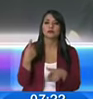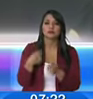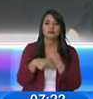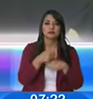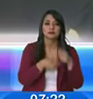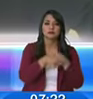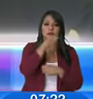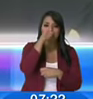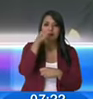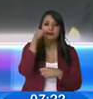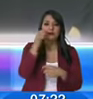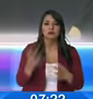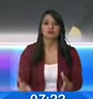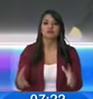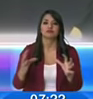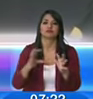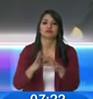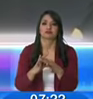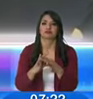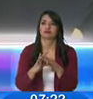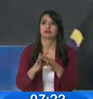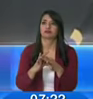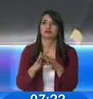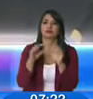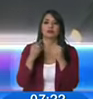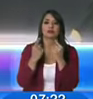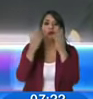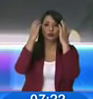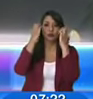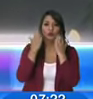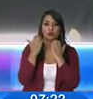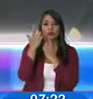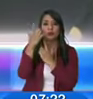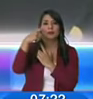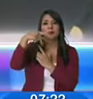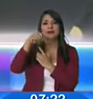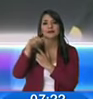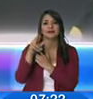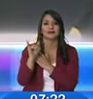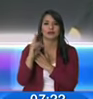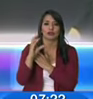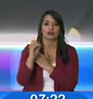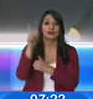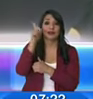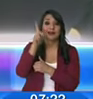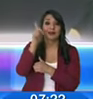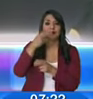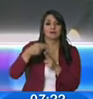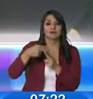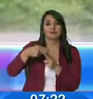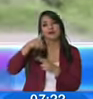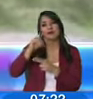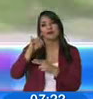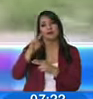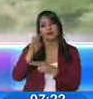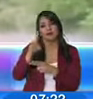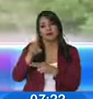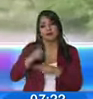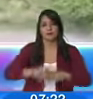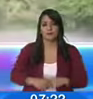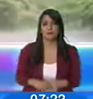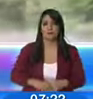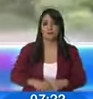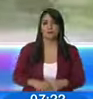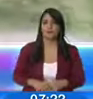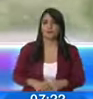narcotraficante vinculada con guerrillas unidas del Pacífico, cuyo cabecilla es alias David. Desde Nariño,